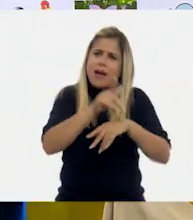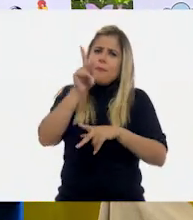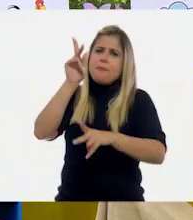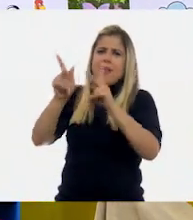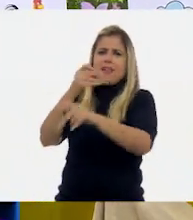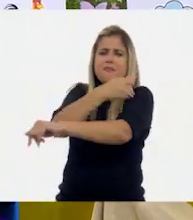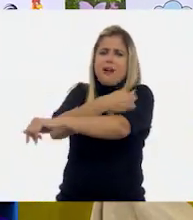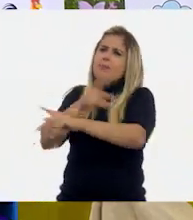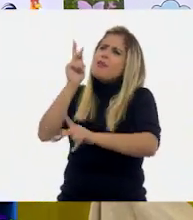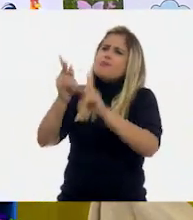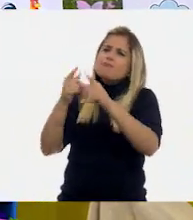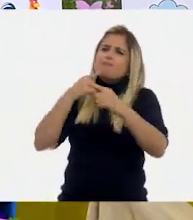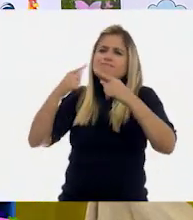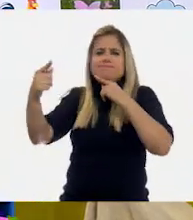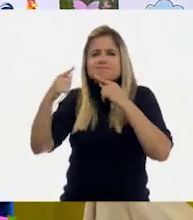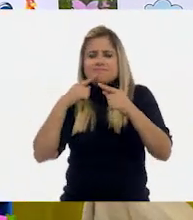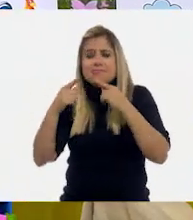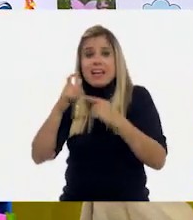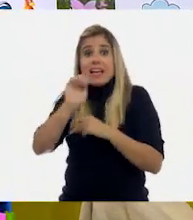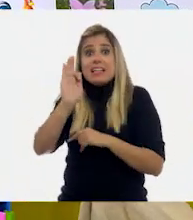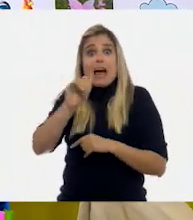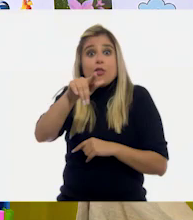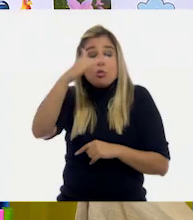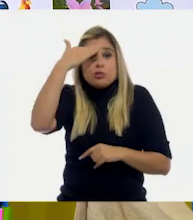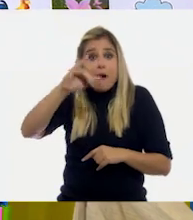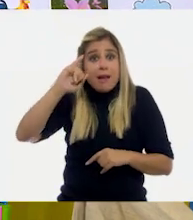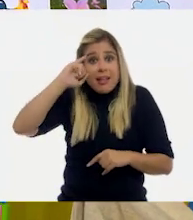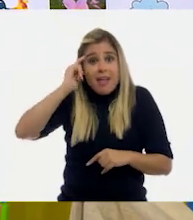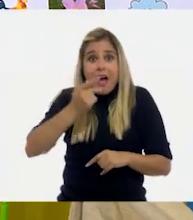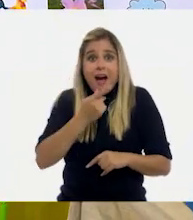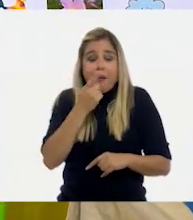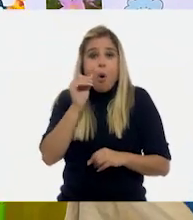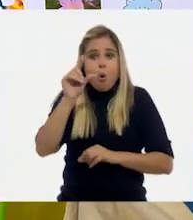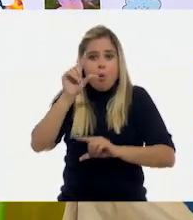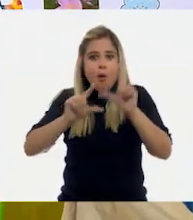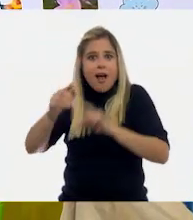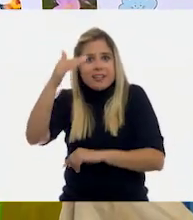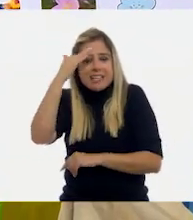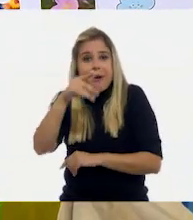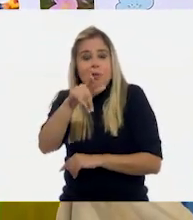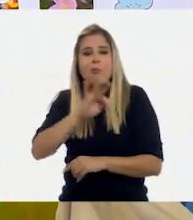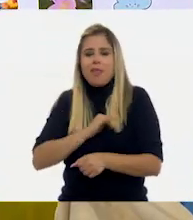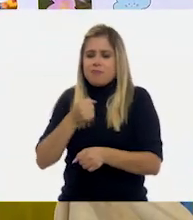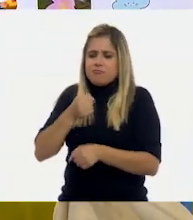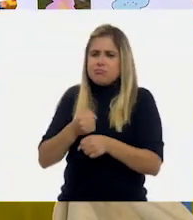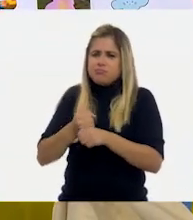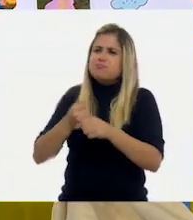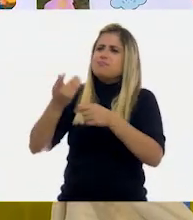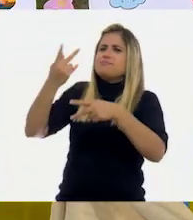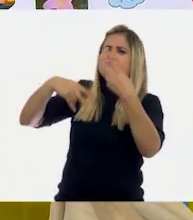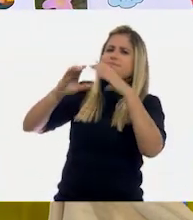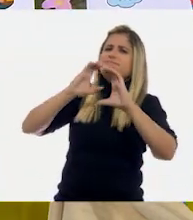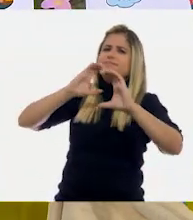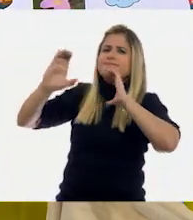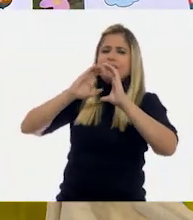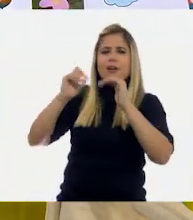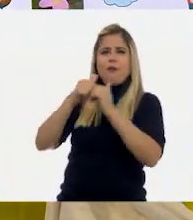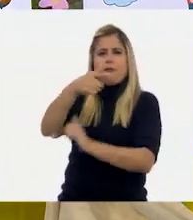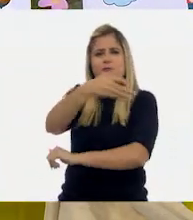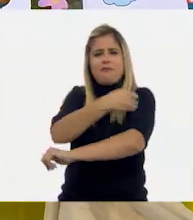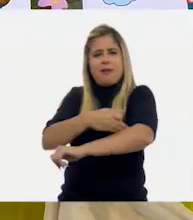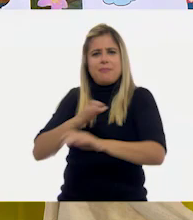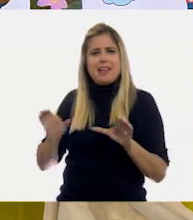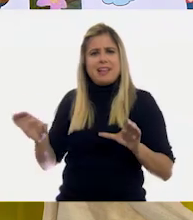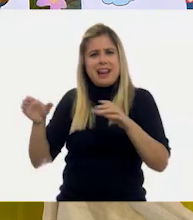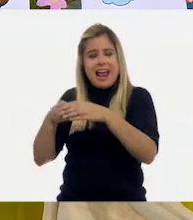la fortuna de hablar una lengua indígena, aprovecha también este momento para practicarla y platica con tu familia en tu lengua materna. Por